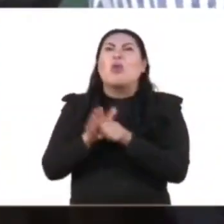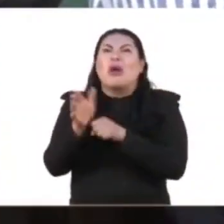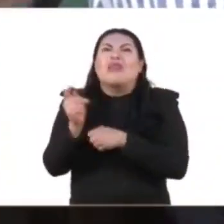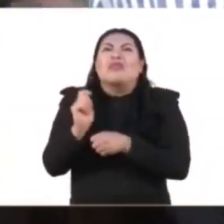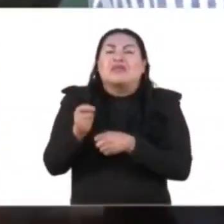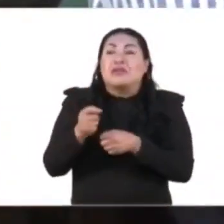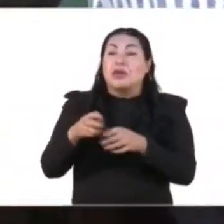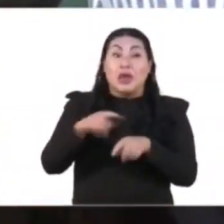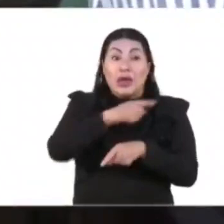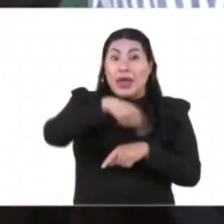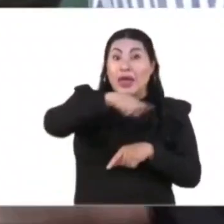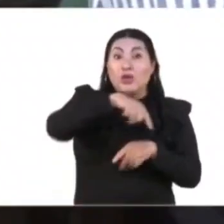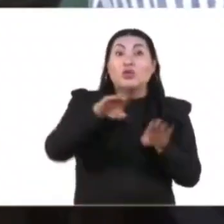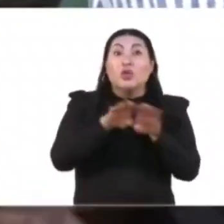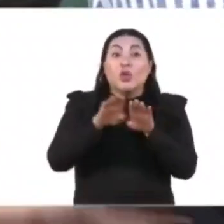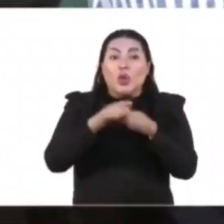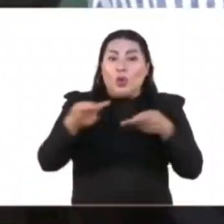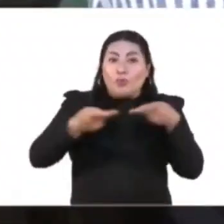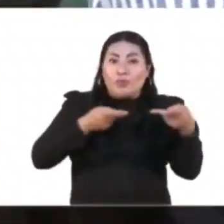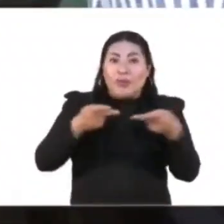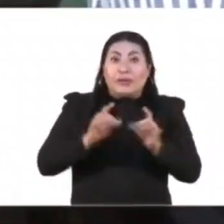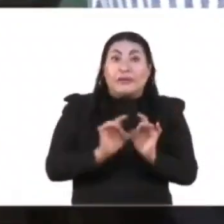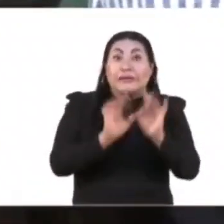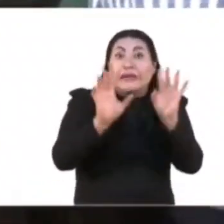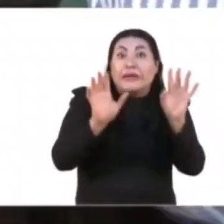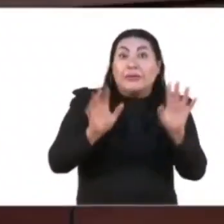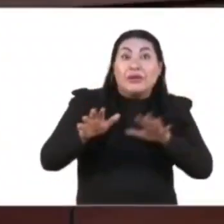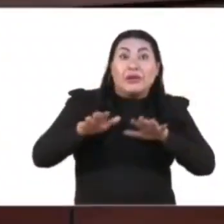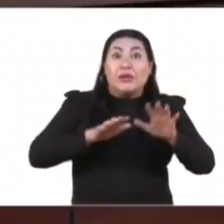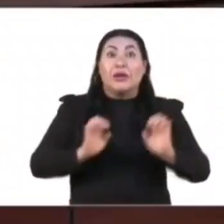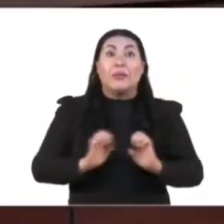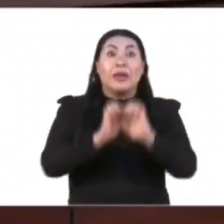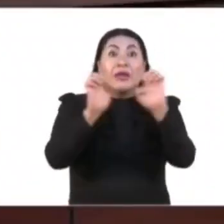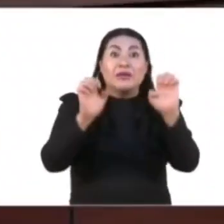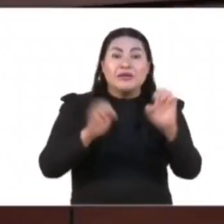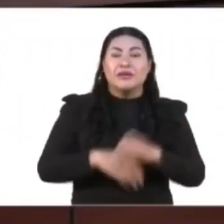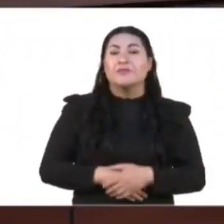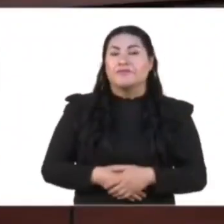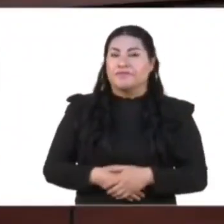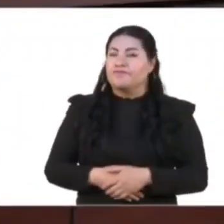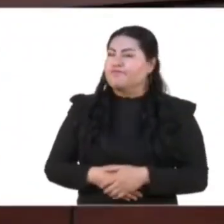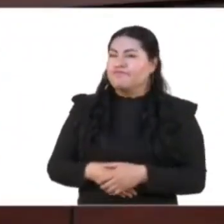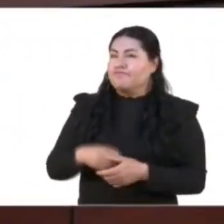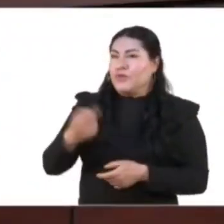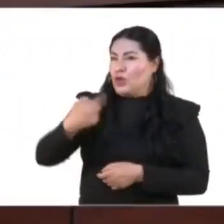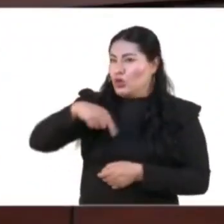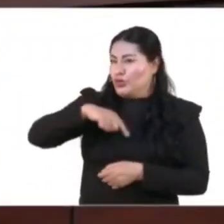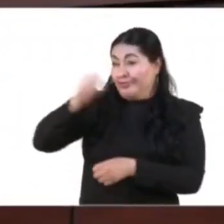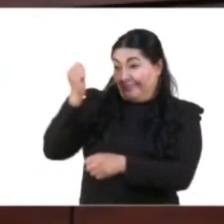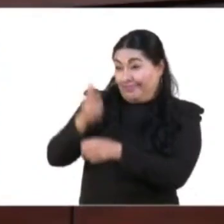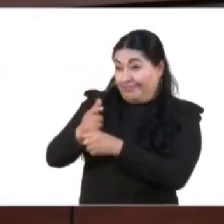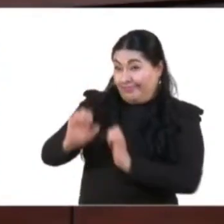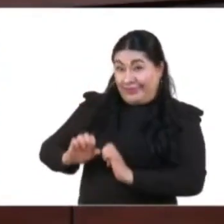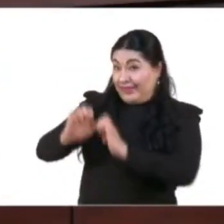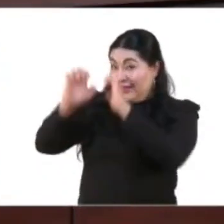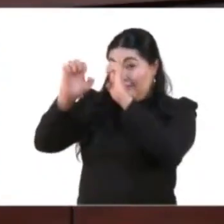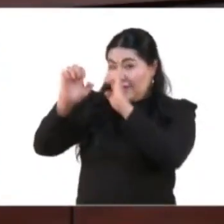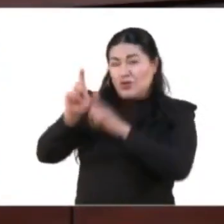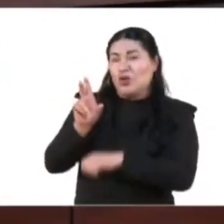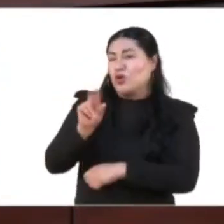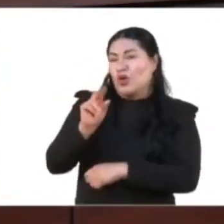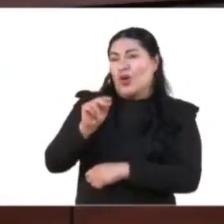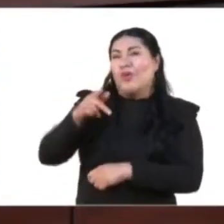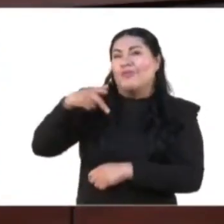pues, preparados en general para cualquier evento? No están identificados algún edificio que pudiera tener, sino más bien, de acuerdo